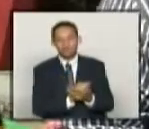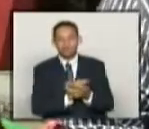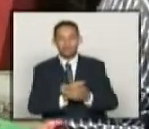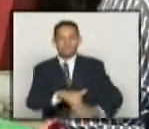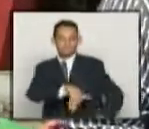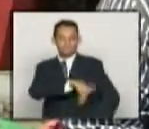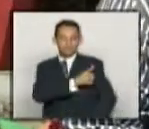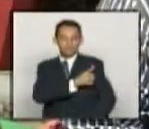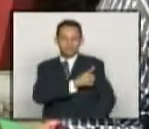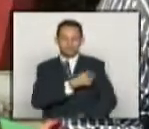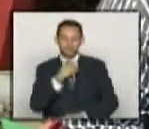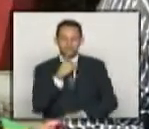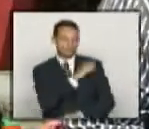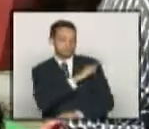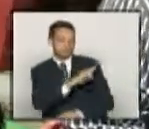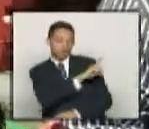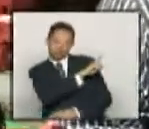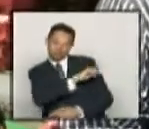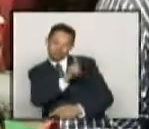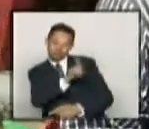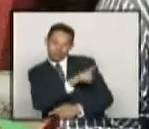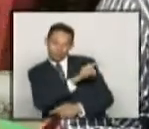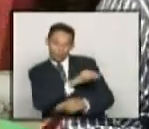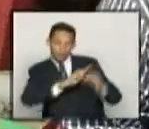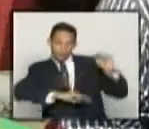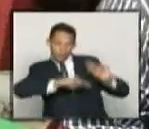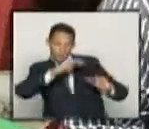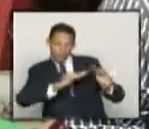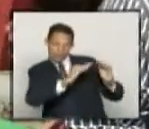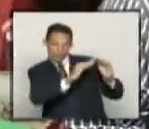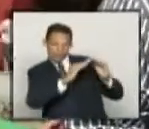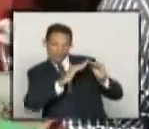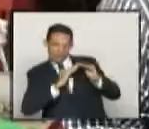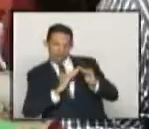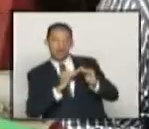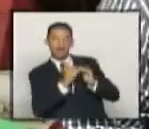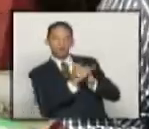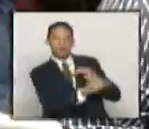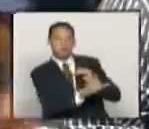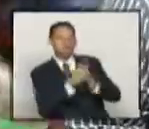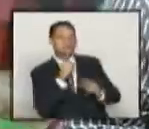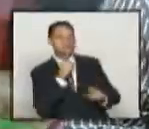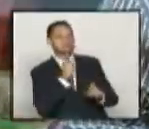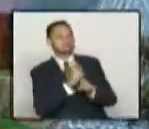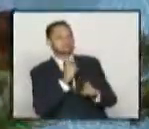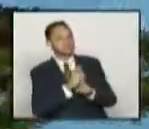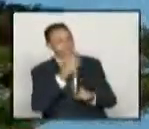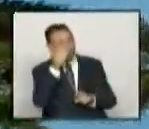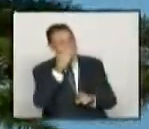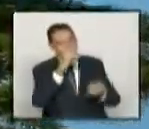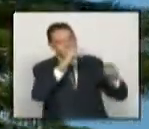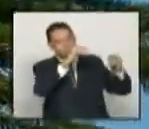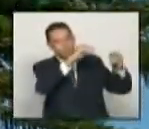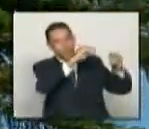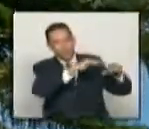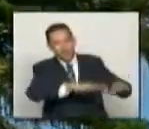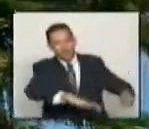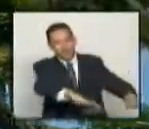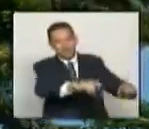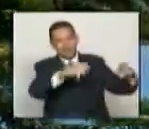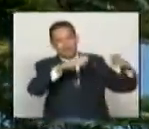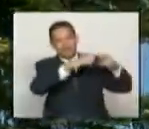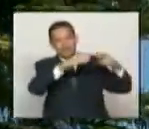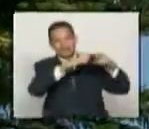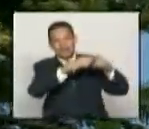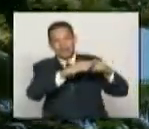por una parte técnica que, digamos, creo yo que tienen razón allí. Así, en ese sector hay una subestación de la CHEC, hay una